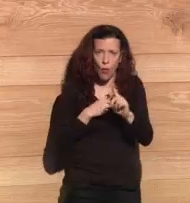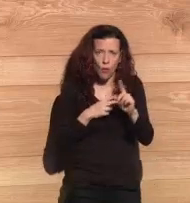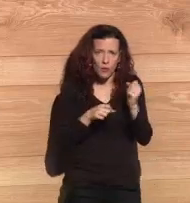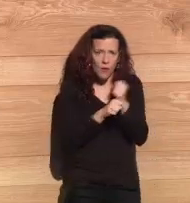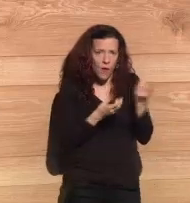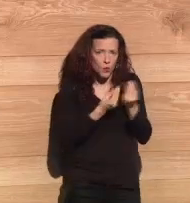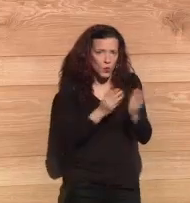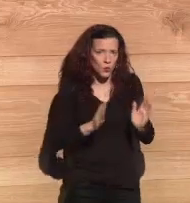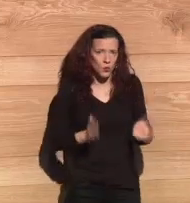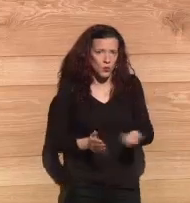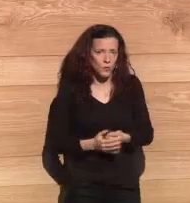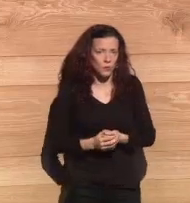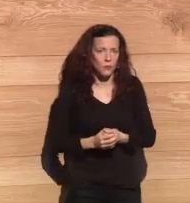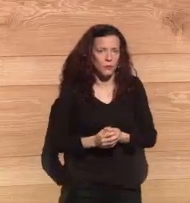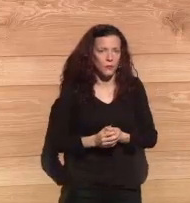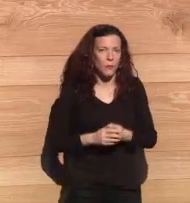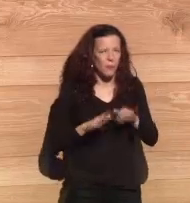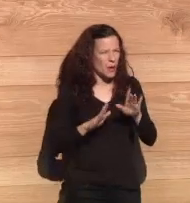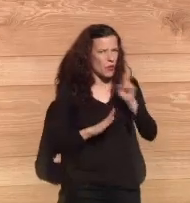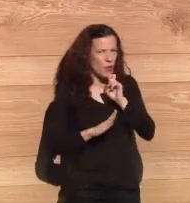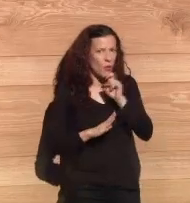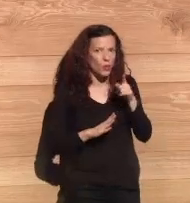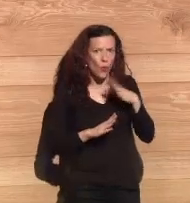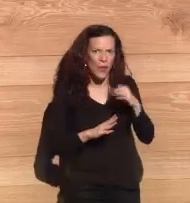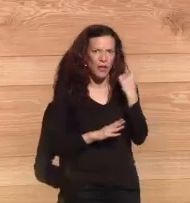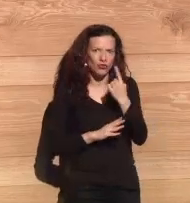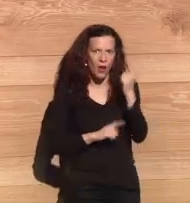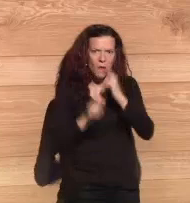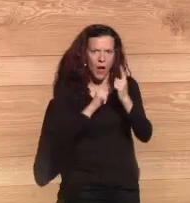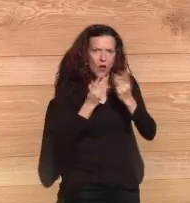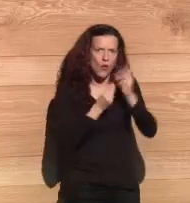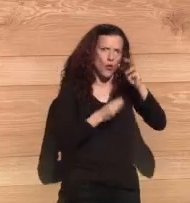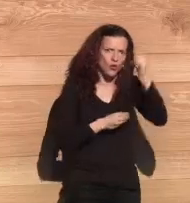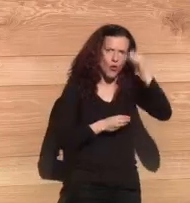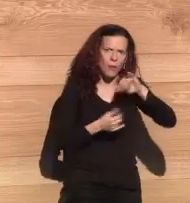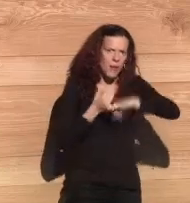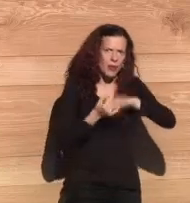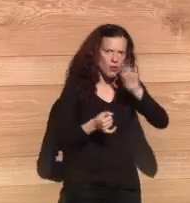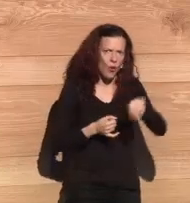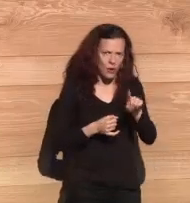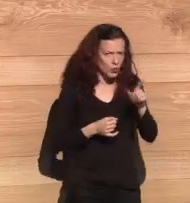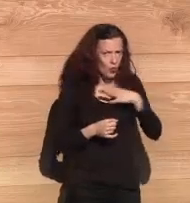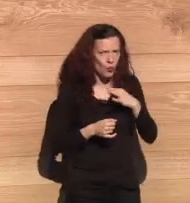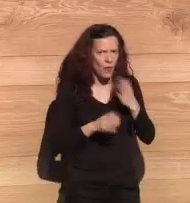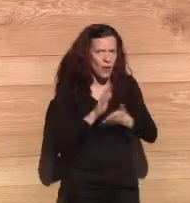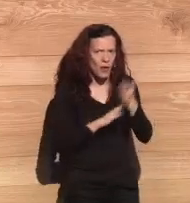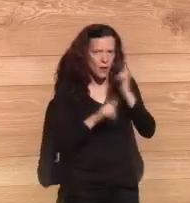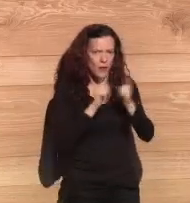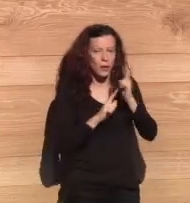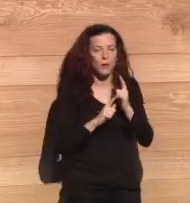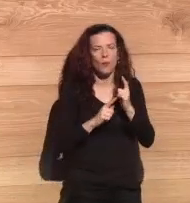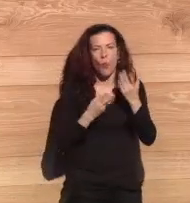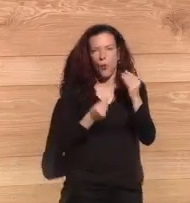juntos. Pero, ¿cómo así? ¿Y puedes viajar sola con otro hombre que no es tu marido? Así,